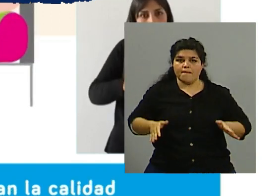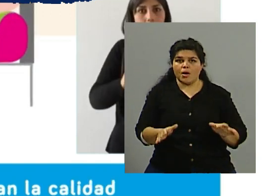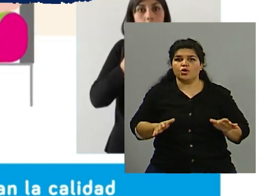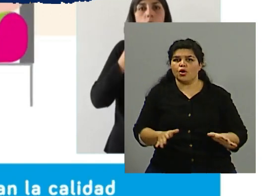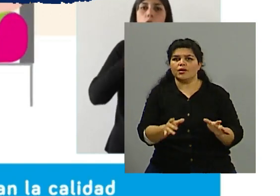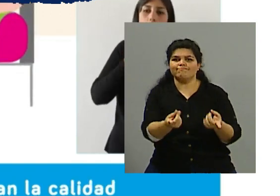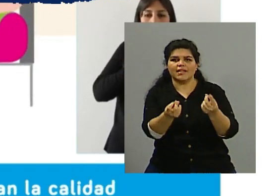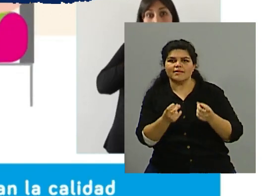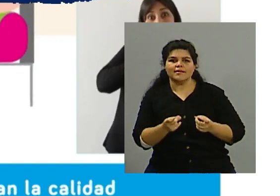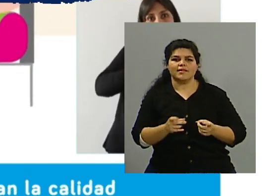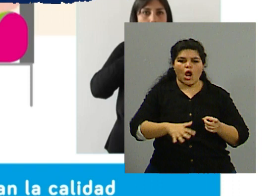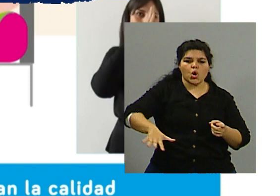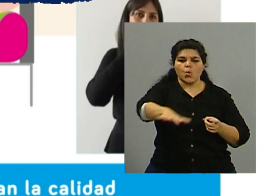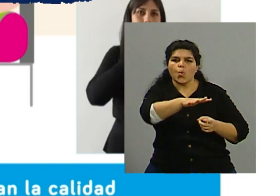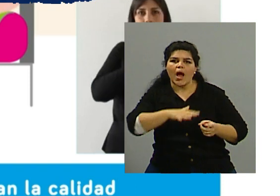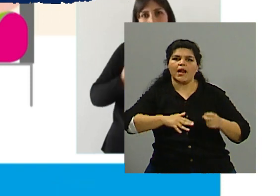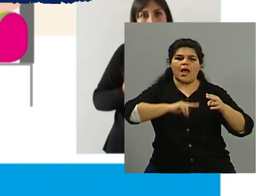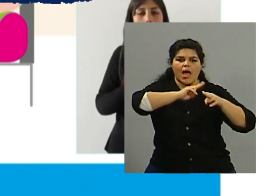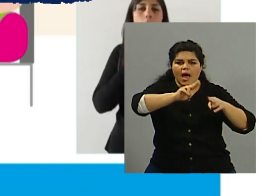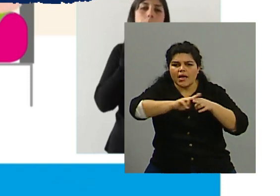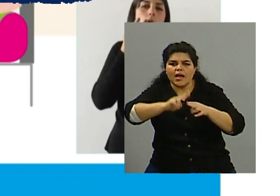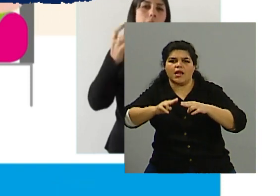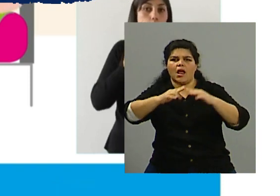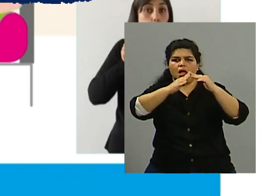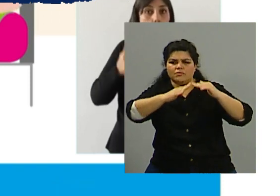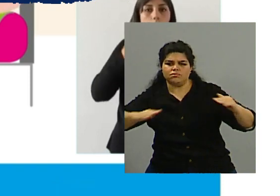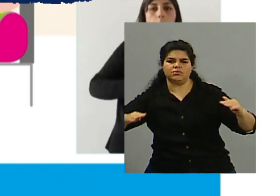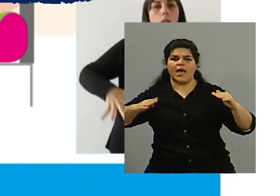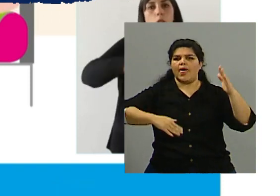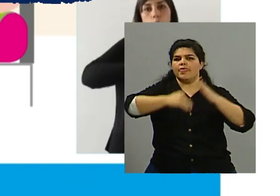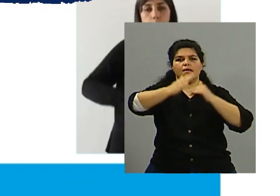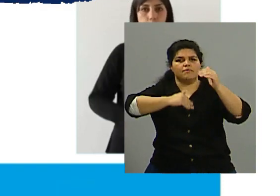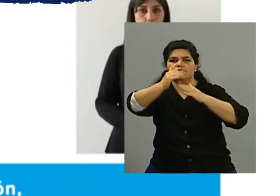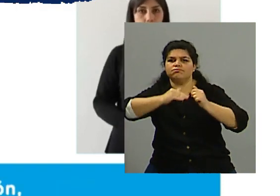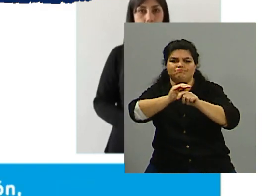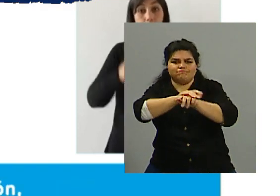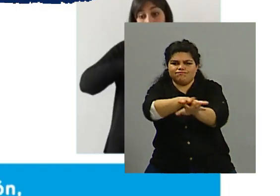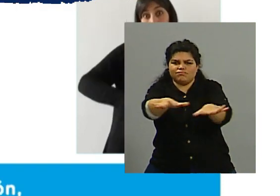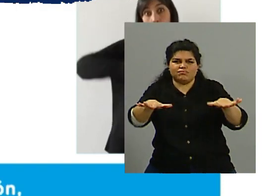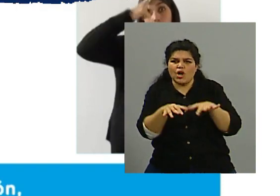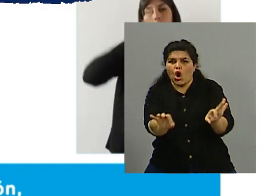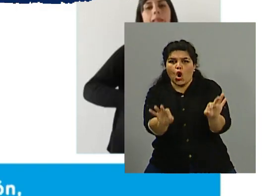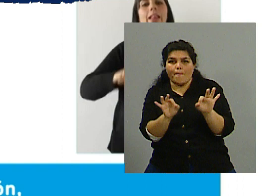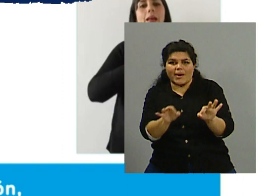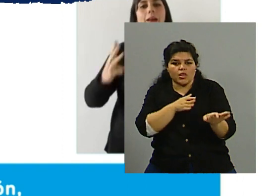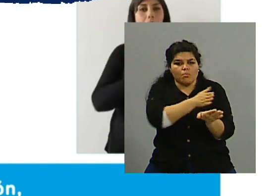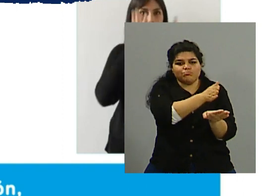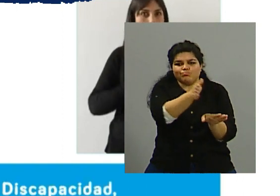y físicos que puedan ser transformados para que esa persona tenga una efectiva accesibilidad. Si ujú, estamos hablando de una